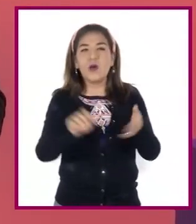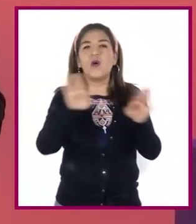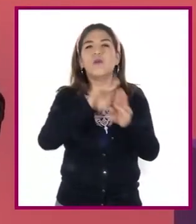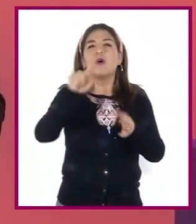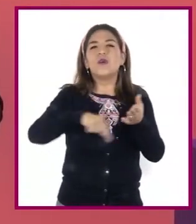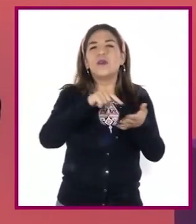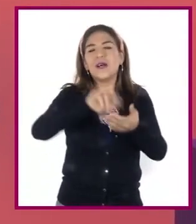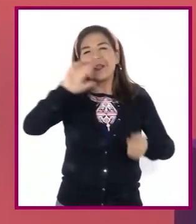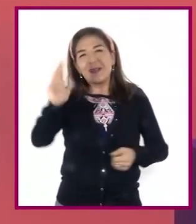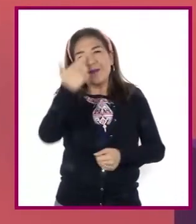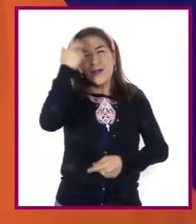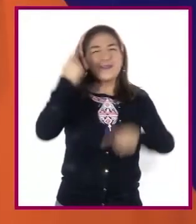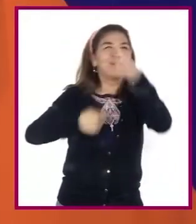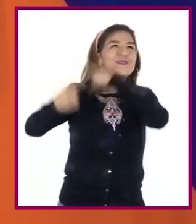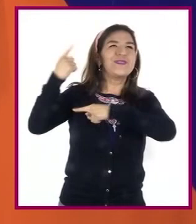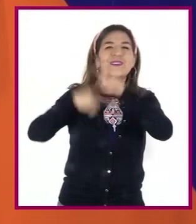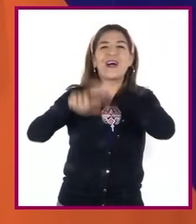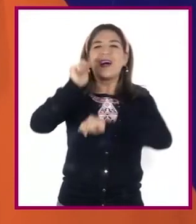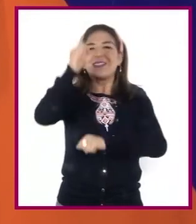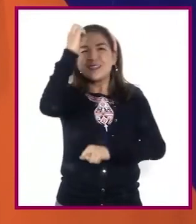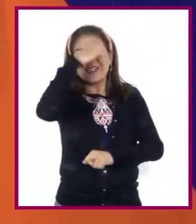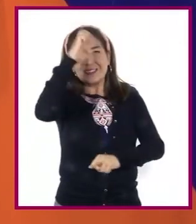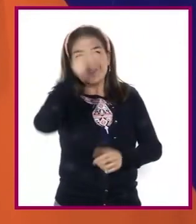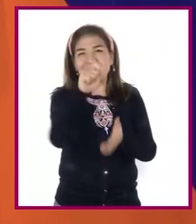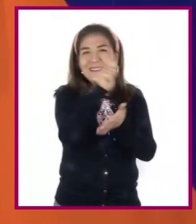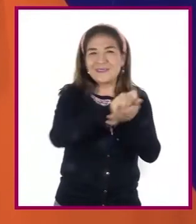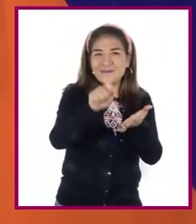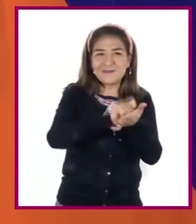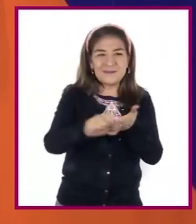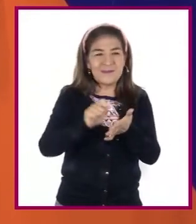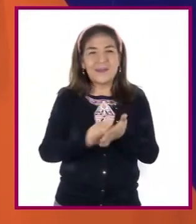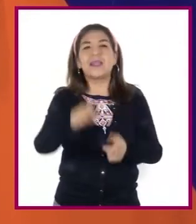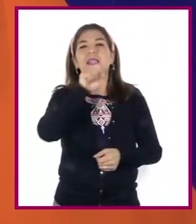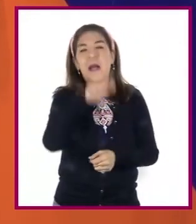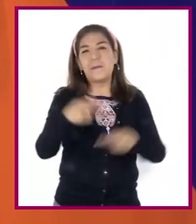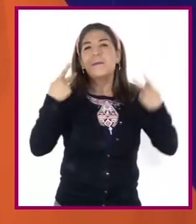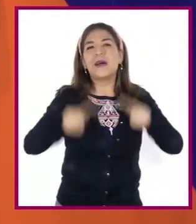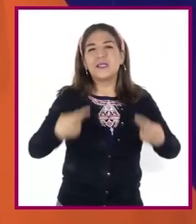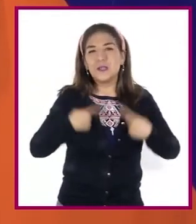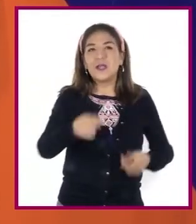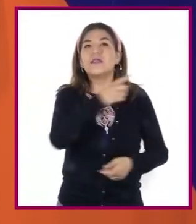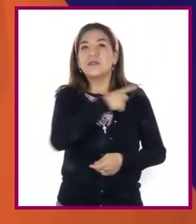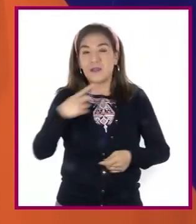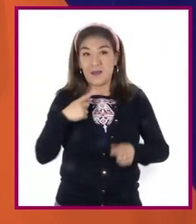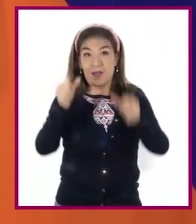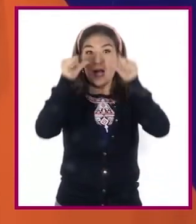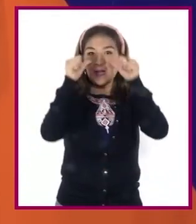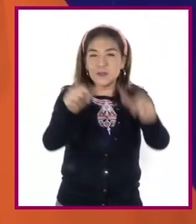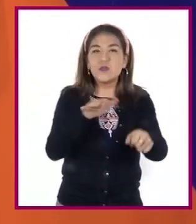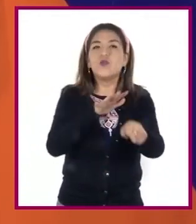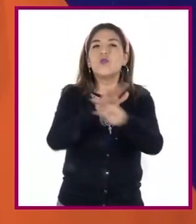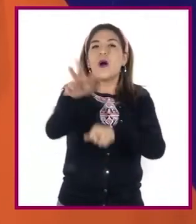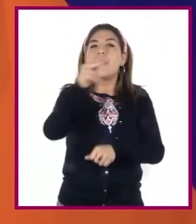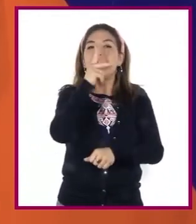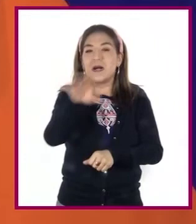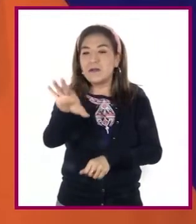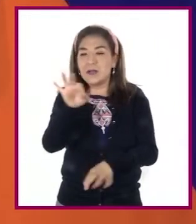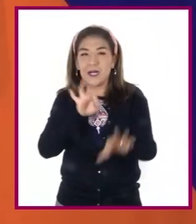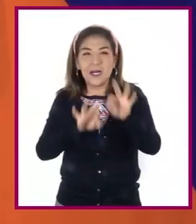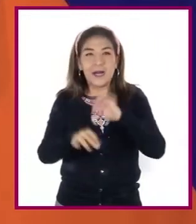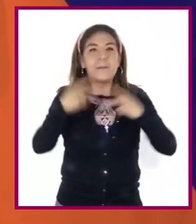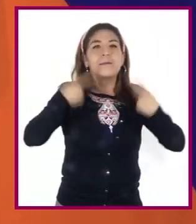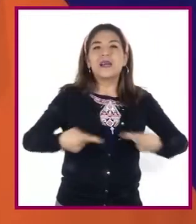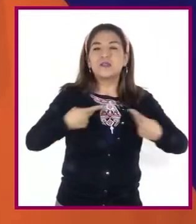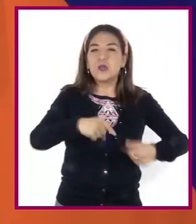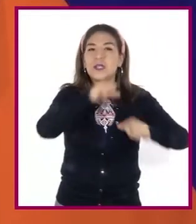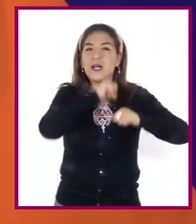hacernos recordar una experiencia. También mencionamos que como lectores debemos poner atención a la elección de palabras del autor o la